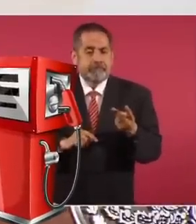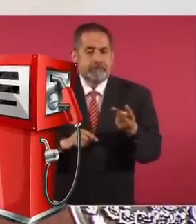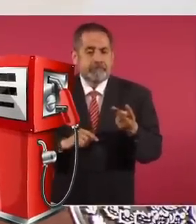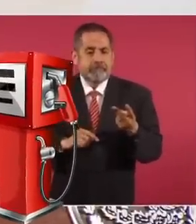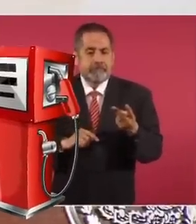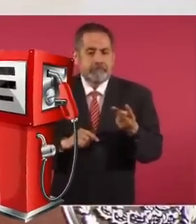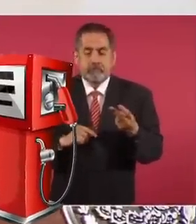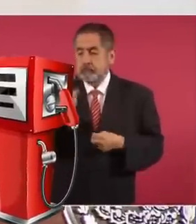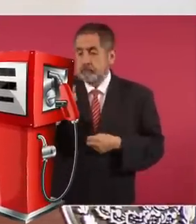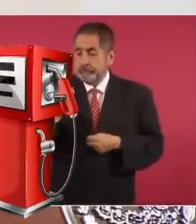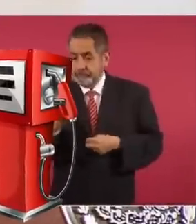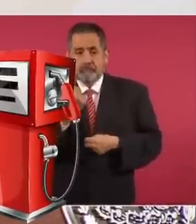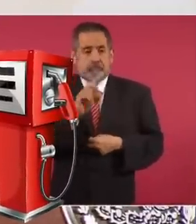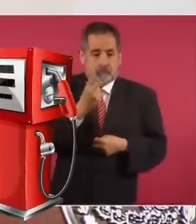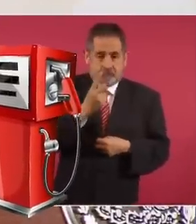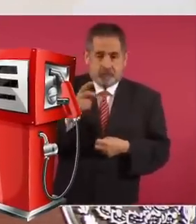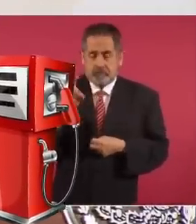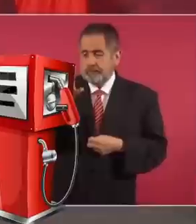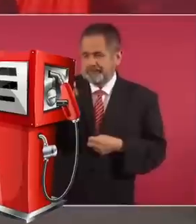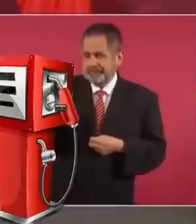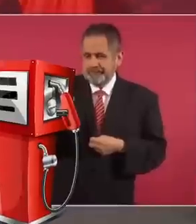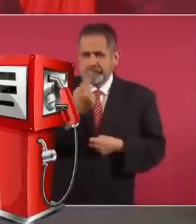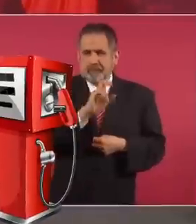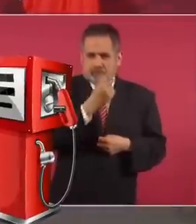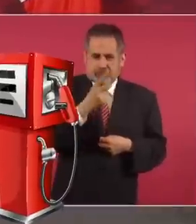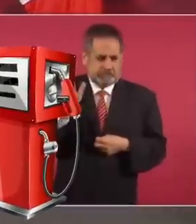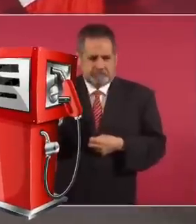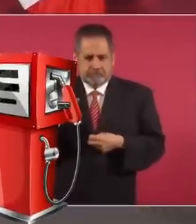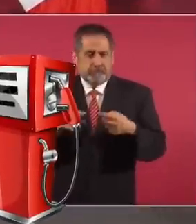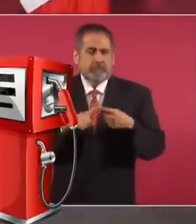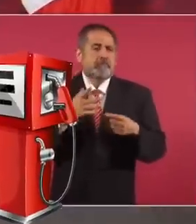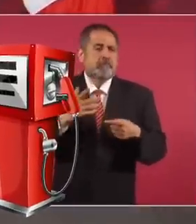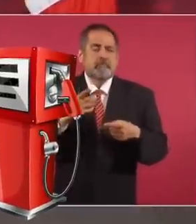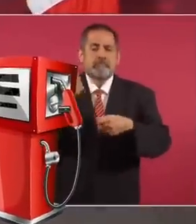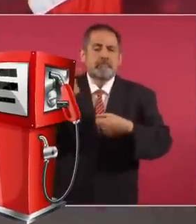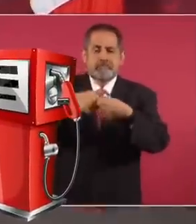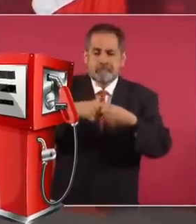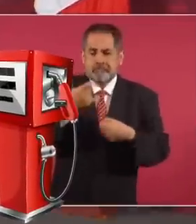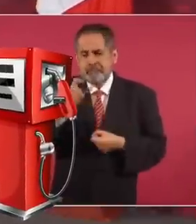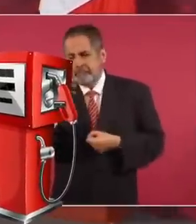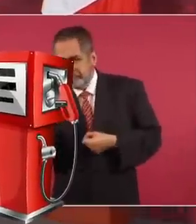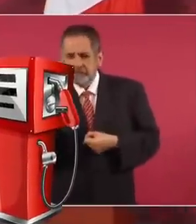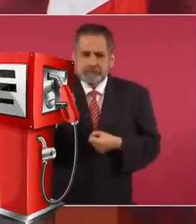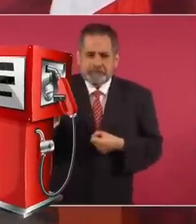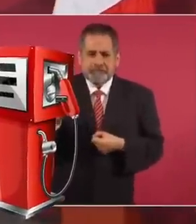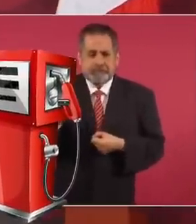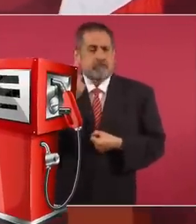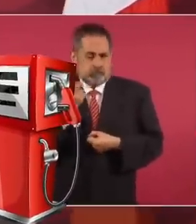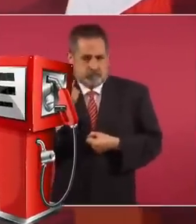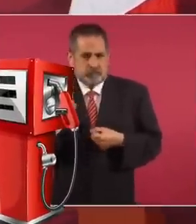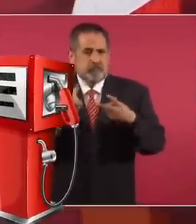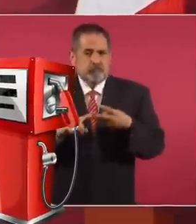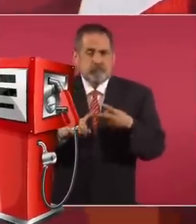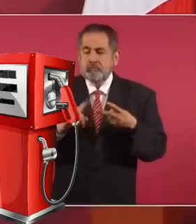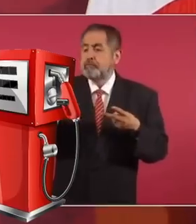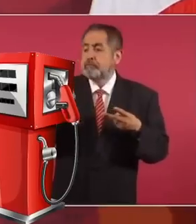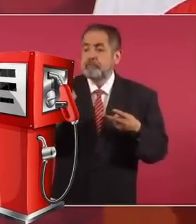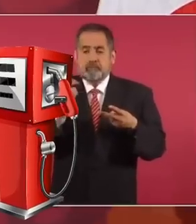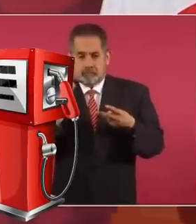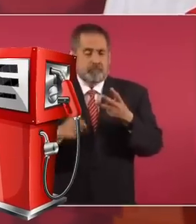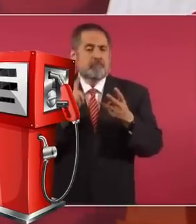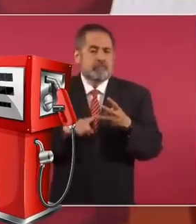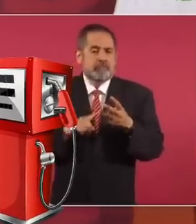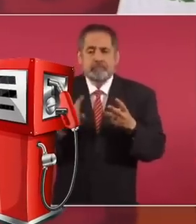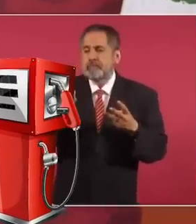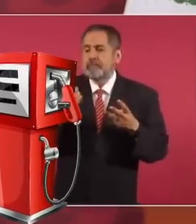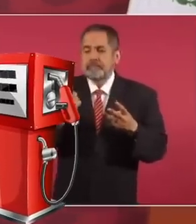dólar por peso 20 pesos por dólar aproximado la gasolina 21 20 pesos por dólar y